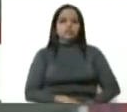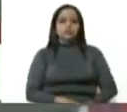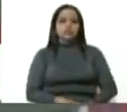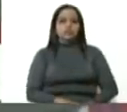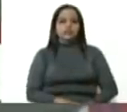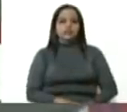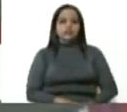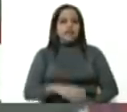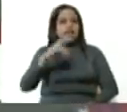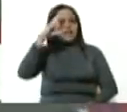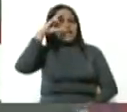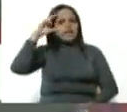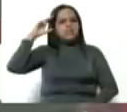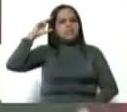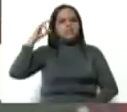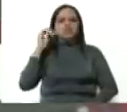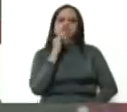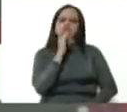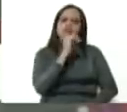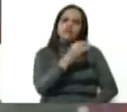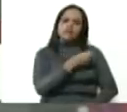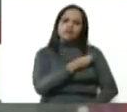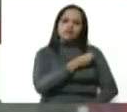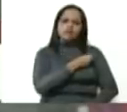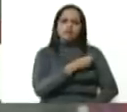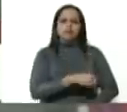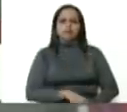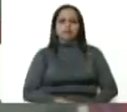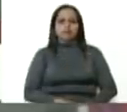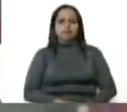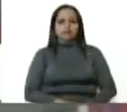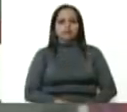El canciller Jorge Arriaza me informó